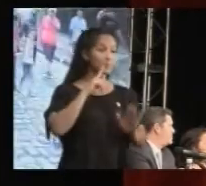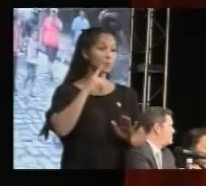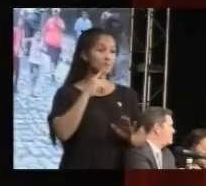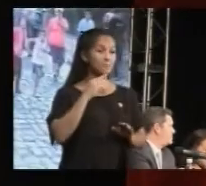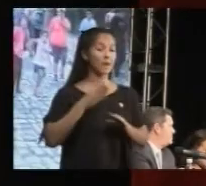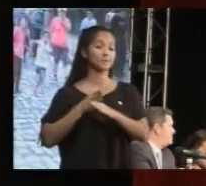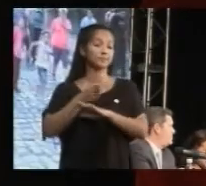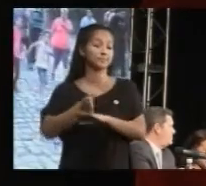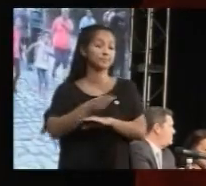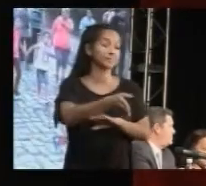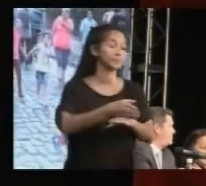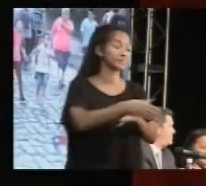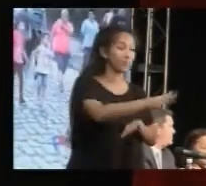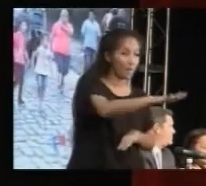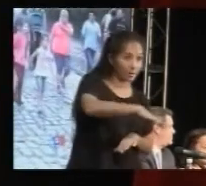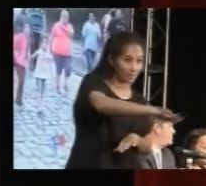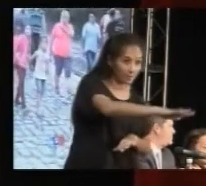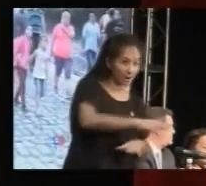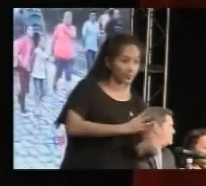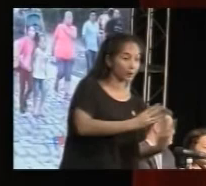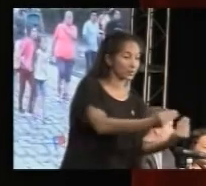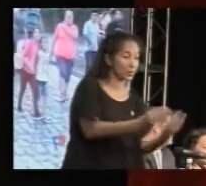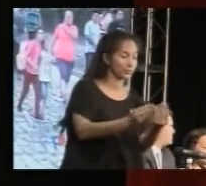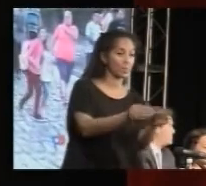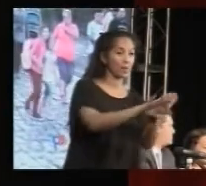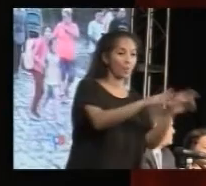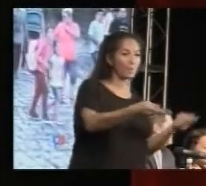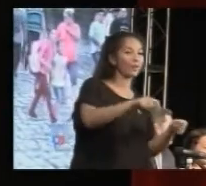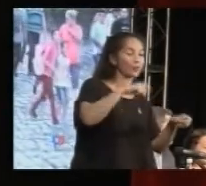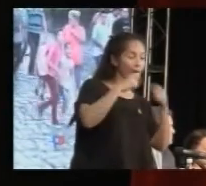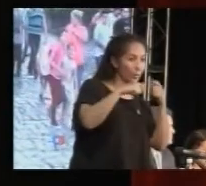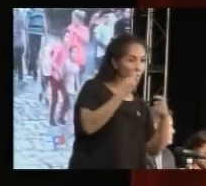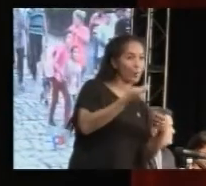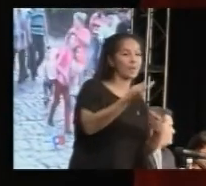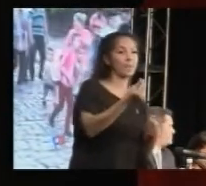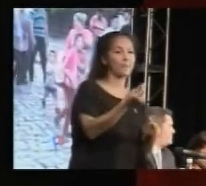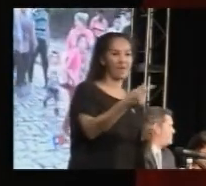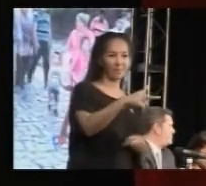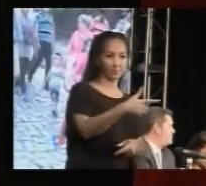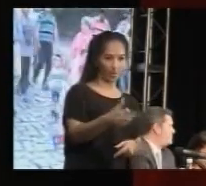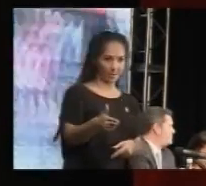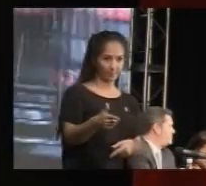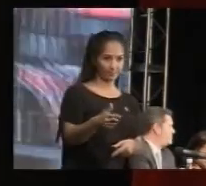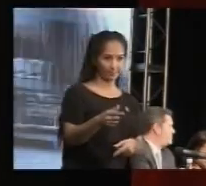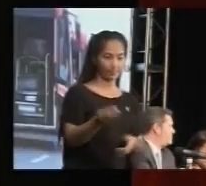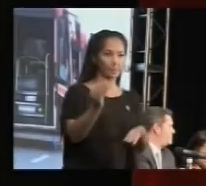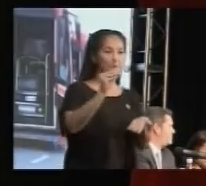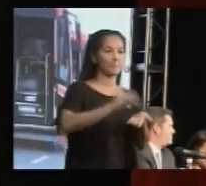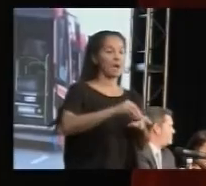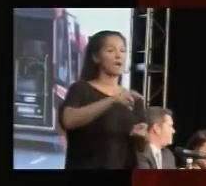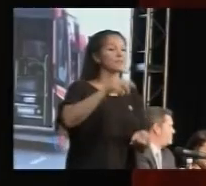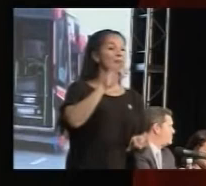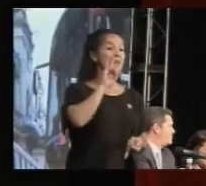los barrios de la ciudad, asistiendo a comedores comunitarios y organizaciones no gubernamentales. Además, contamos con más de 100 copas de